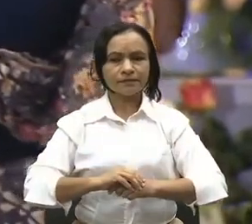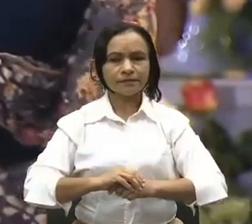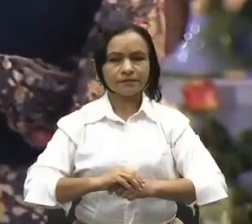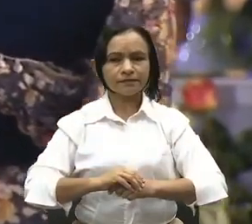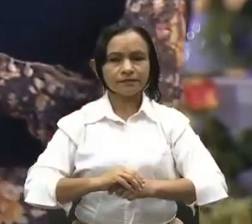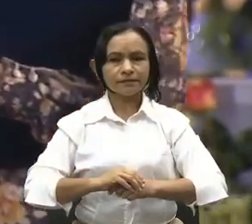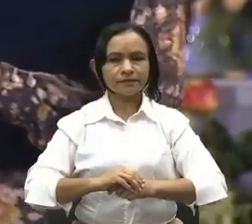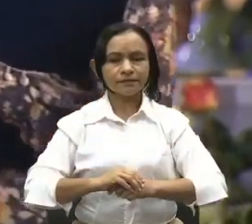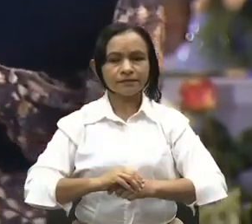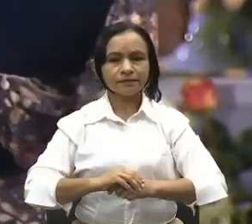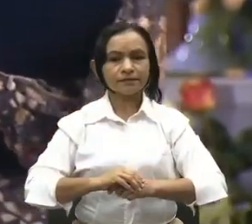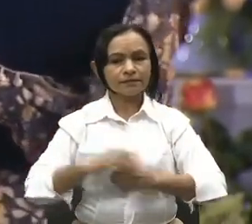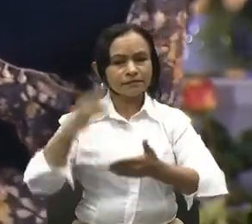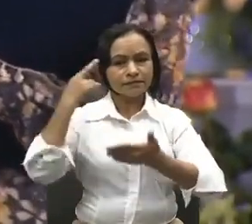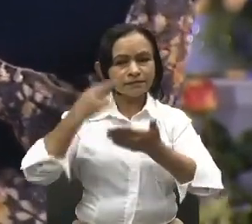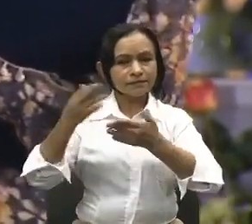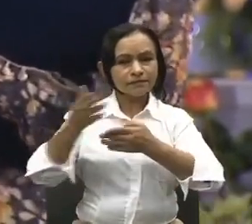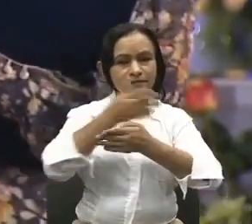Abrimos relaciones con ellos.